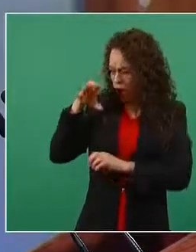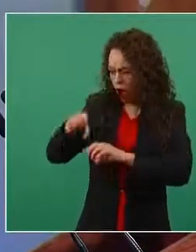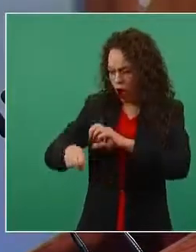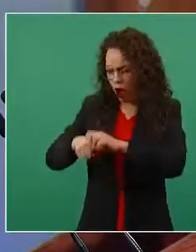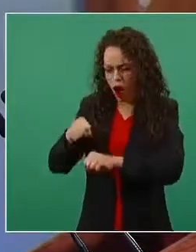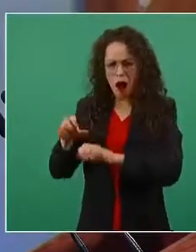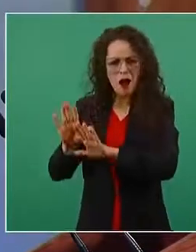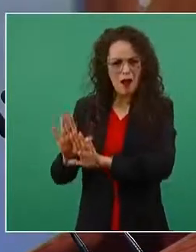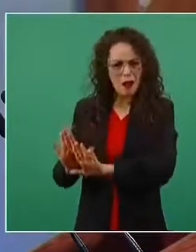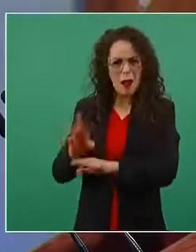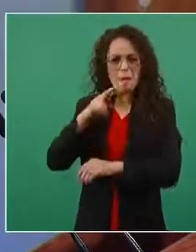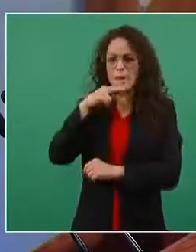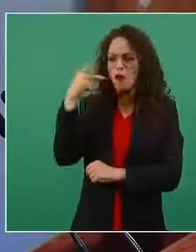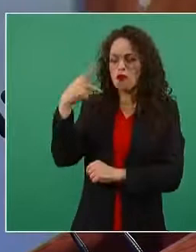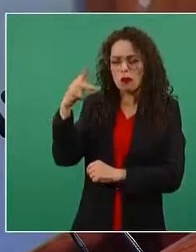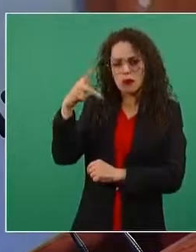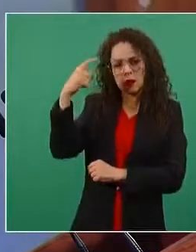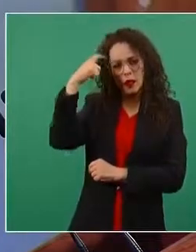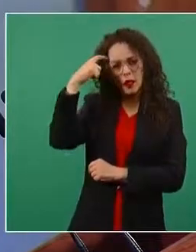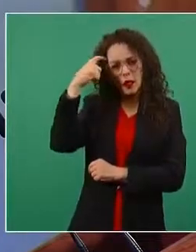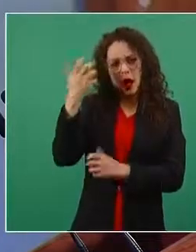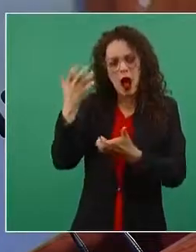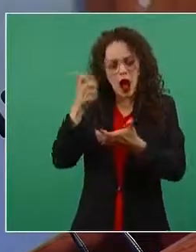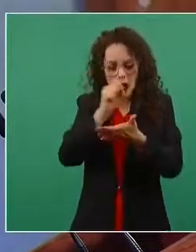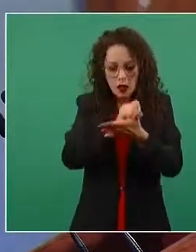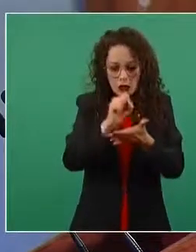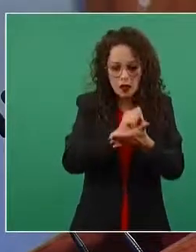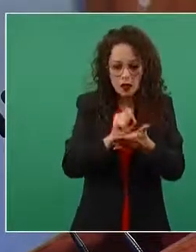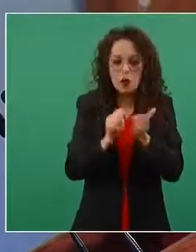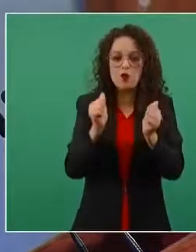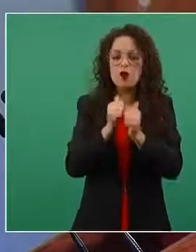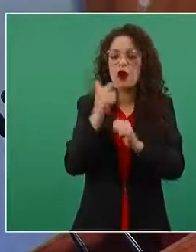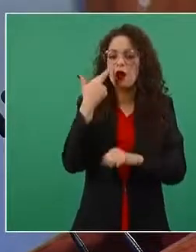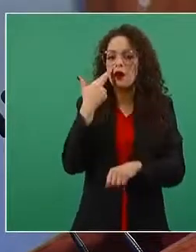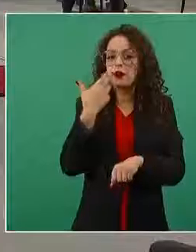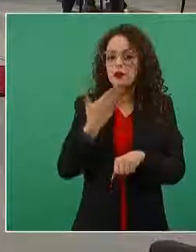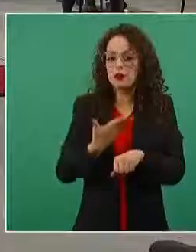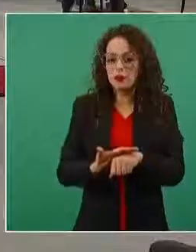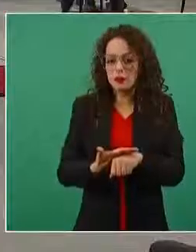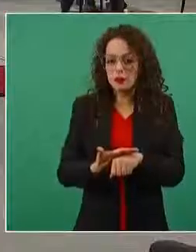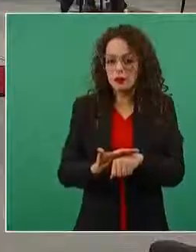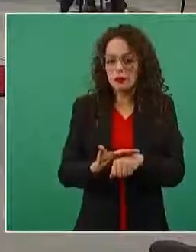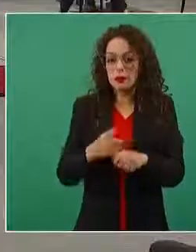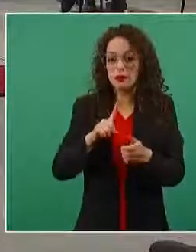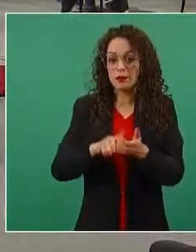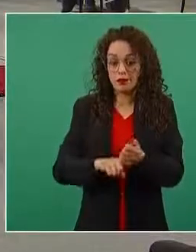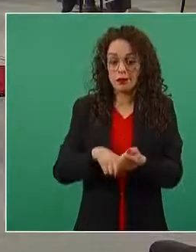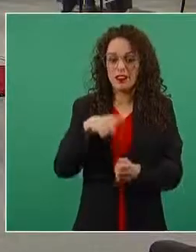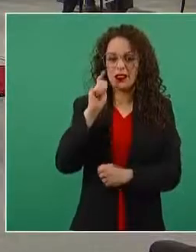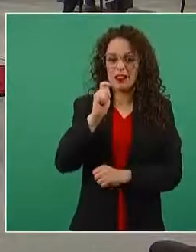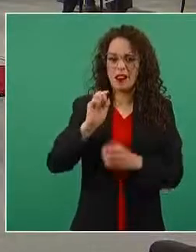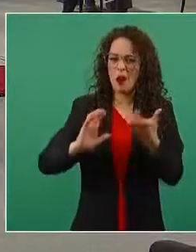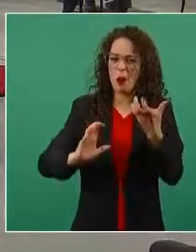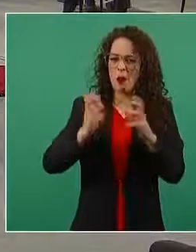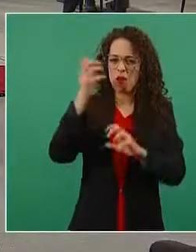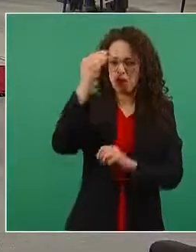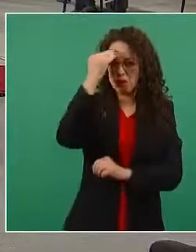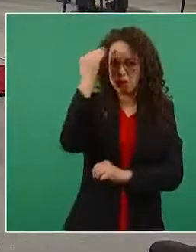hagan autocrítica por su responsabilidad en el desastre de España.